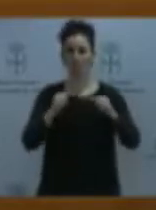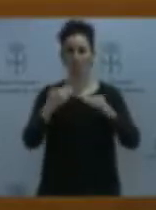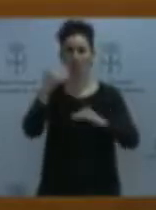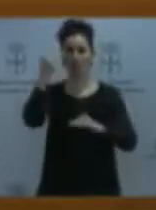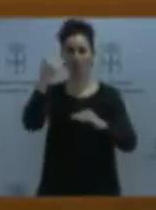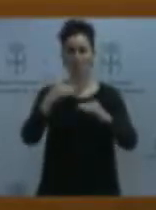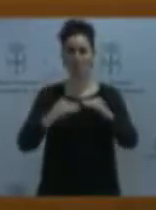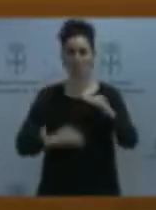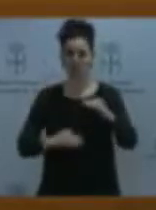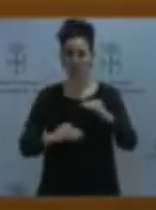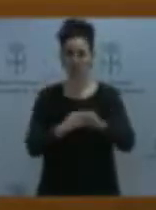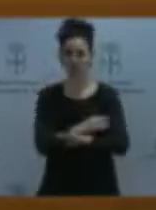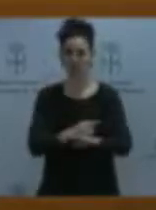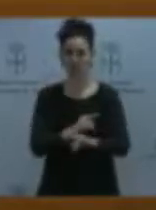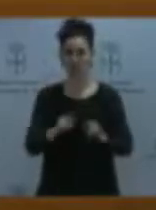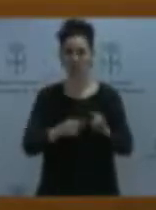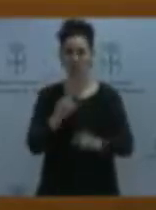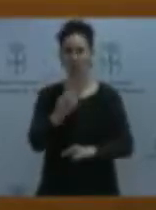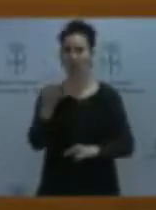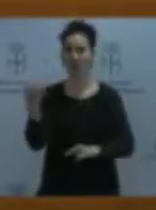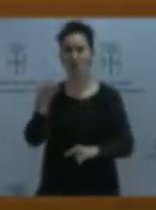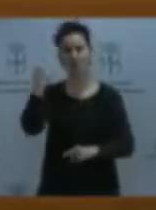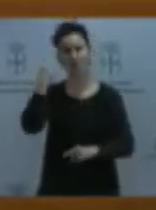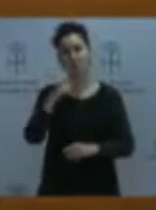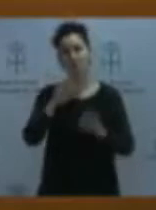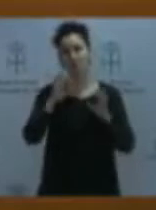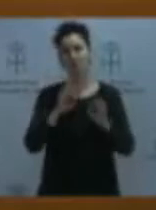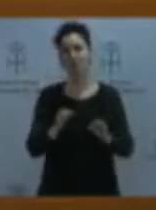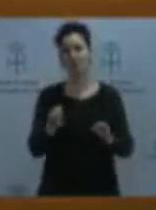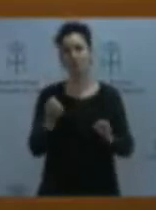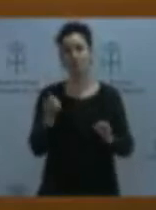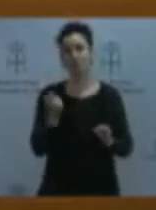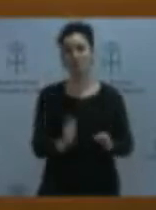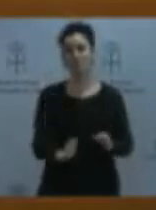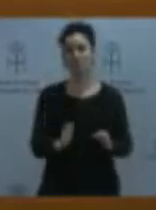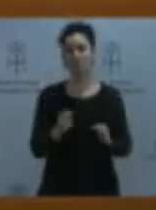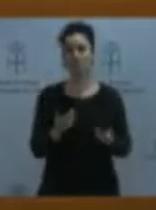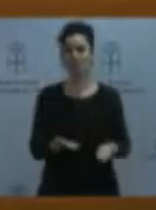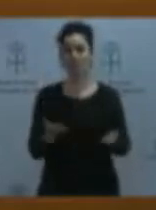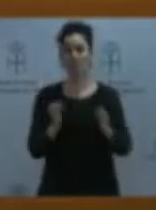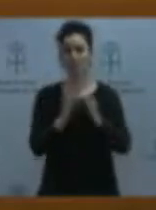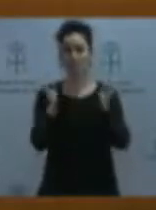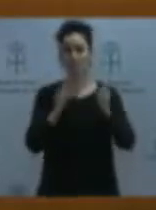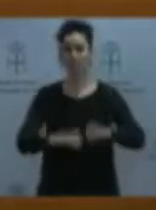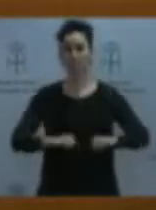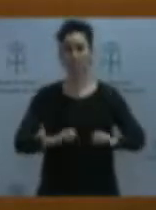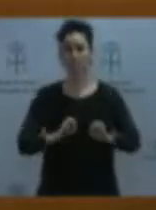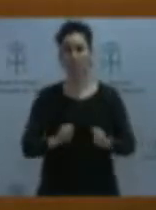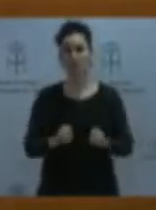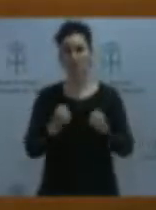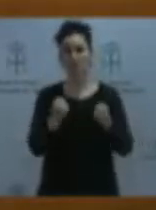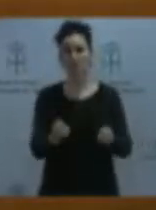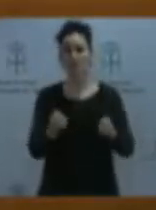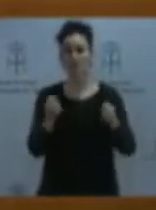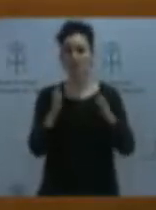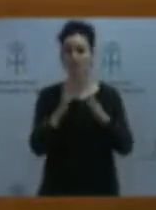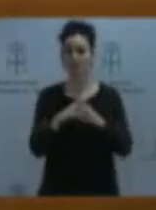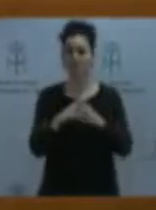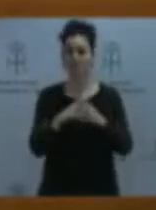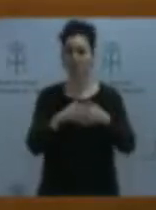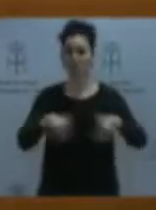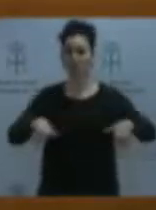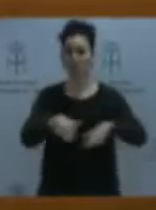las modalidades establecidos por el convenio, fuerza mayor, estructurales, por disponibilidad, busca o